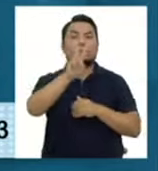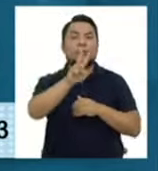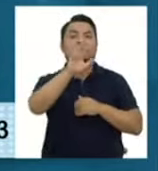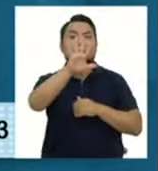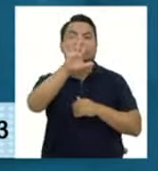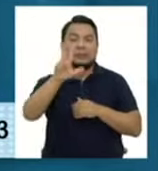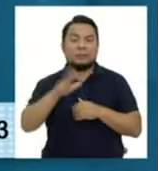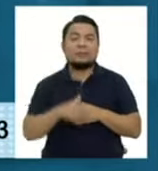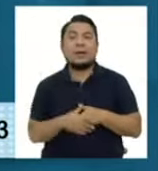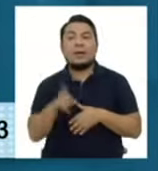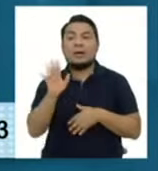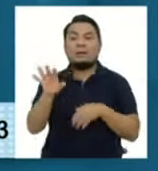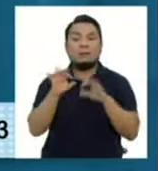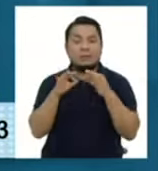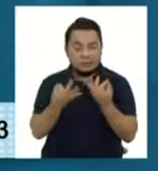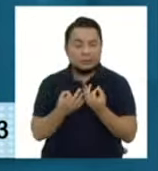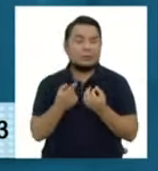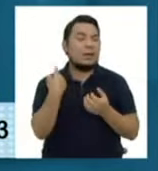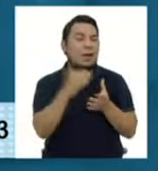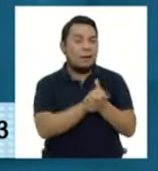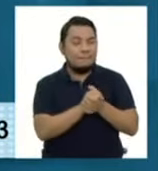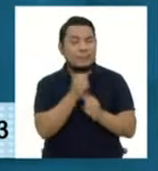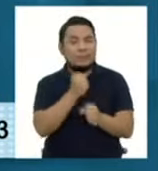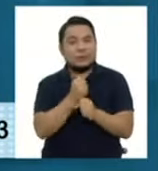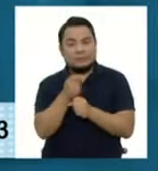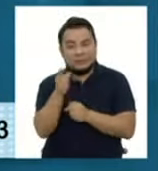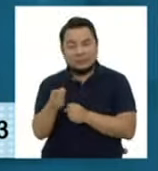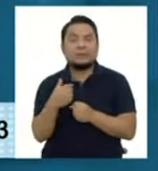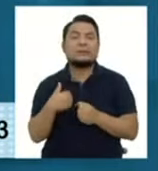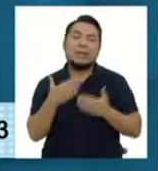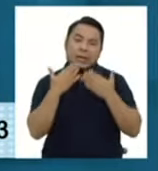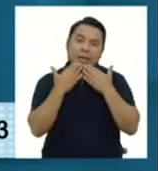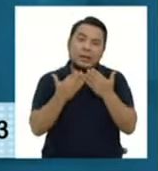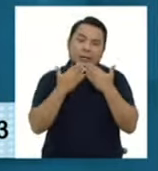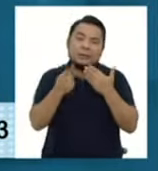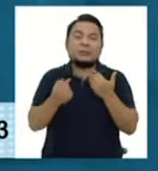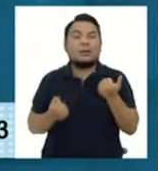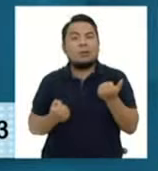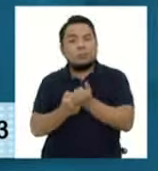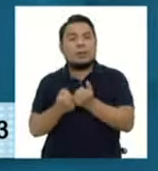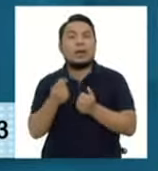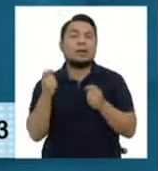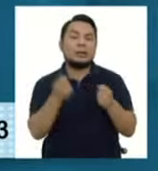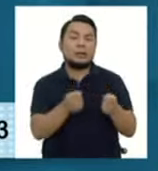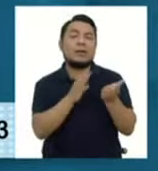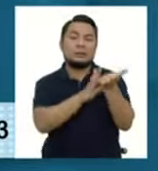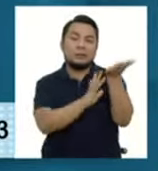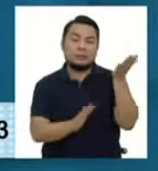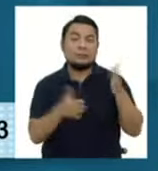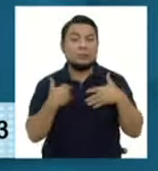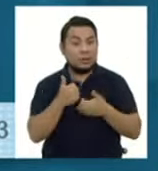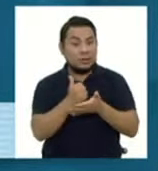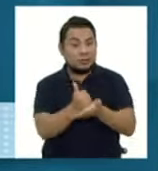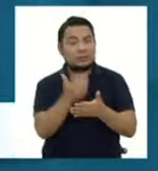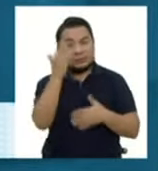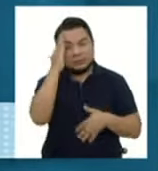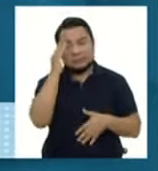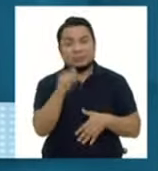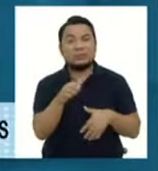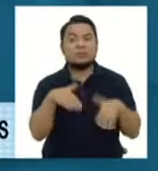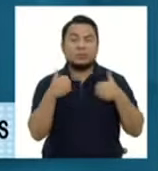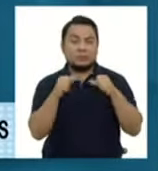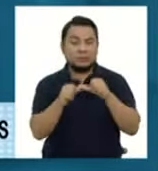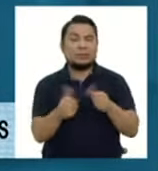990-362-253. Bueno, la familia y los compañeros de trabajo, por supuesto, estaremos agradecidos, pero sobre todo, si podemos ayudar, ya lo sabe, puede usted